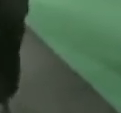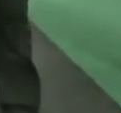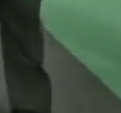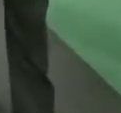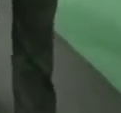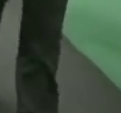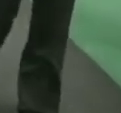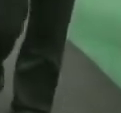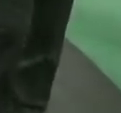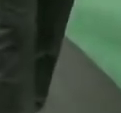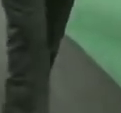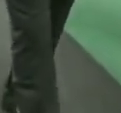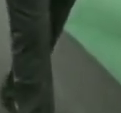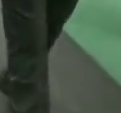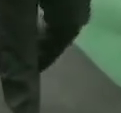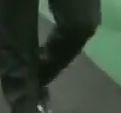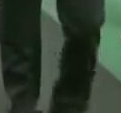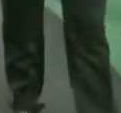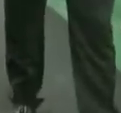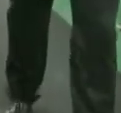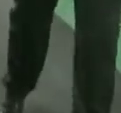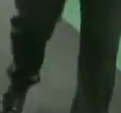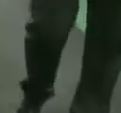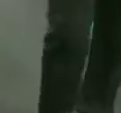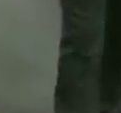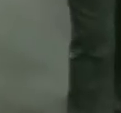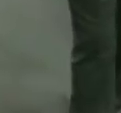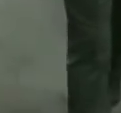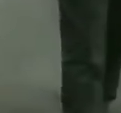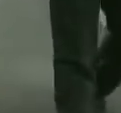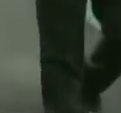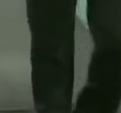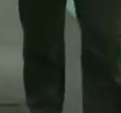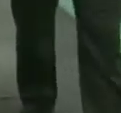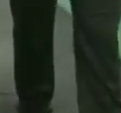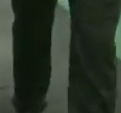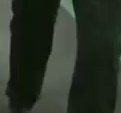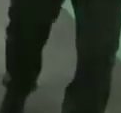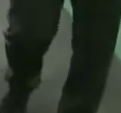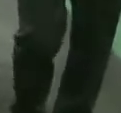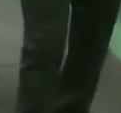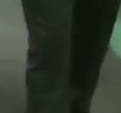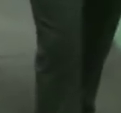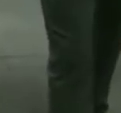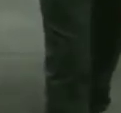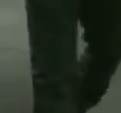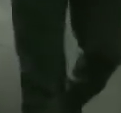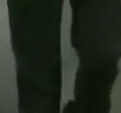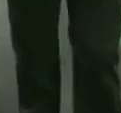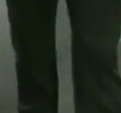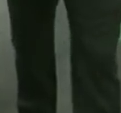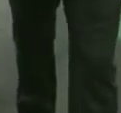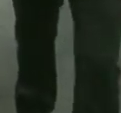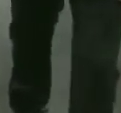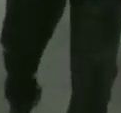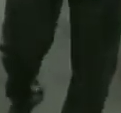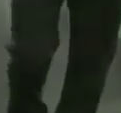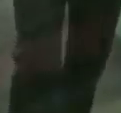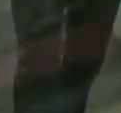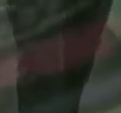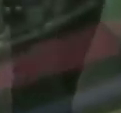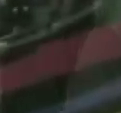nacionales, internacionales, públicas y privadas. Vamos a seguir recorriendo Expo Venezuela. Invito a toda Venezuela